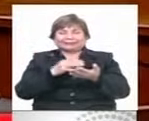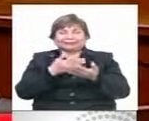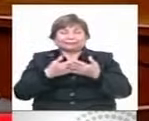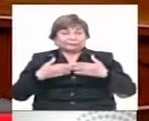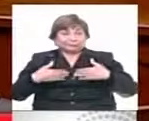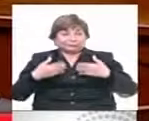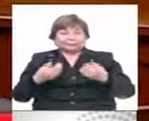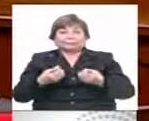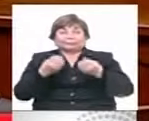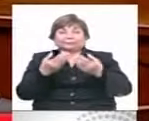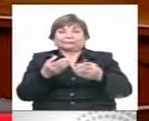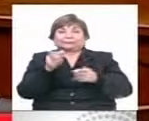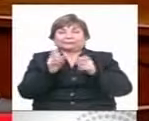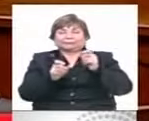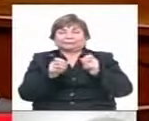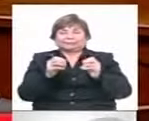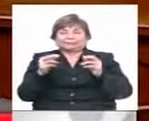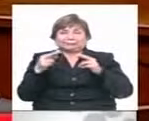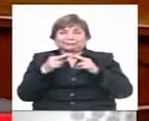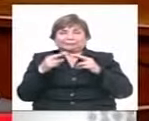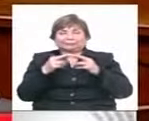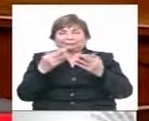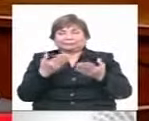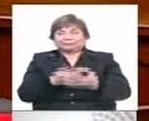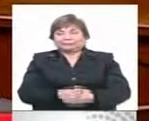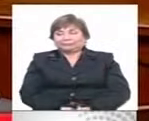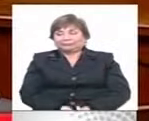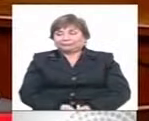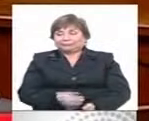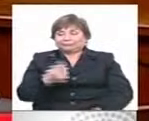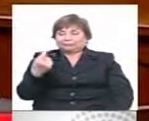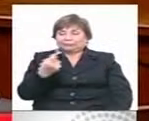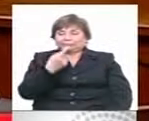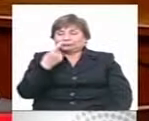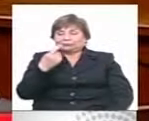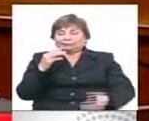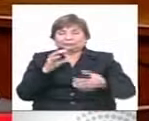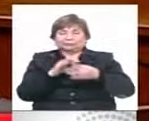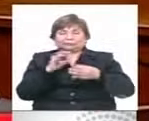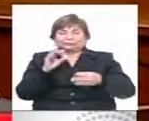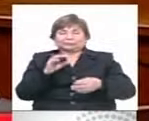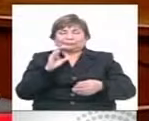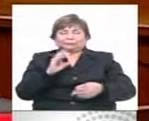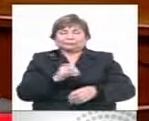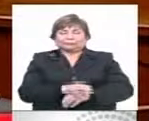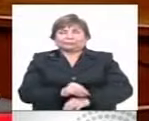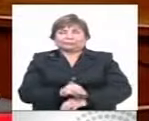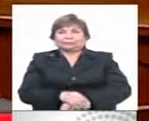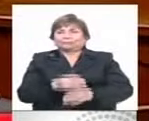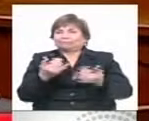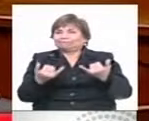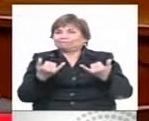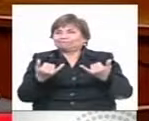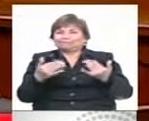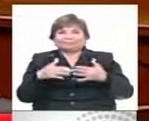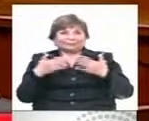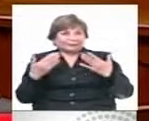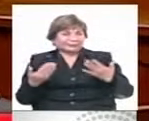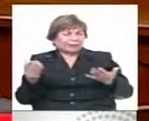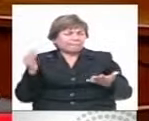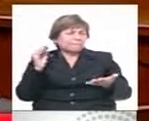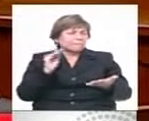a la ciudadanía el acceso a la plataforma digital única gov.pe, que ahora cuenta con más